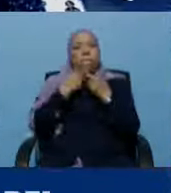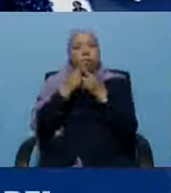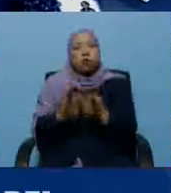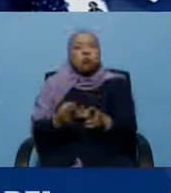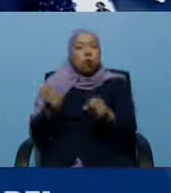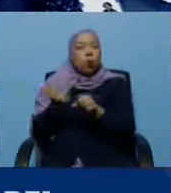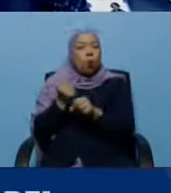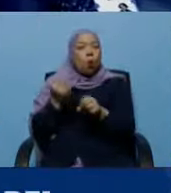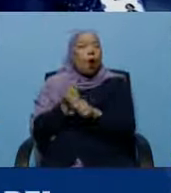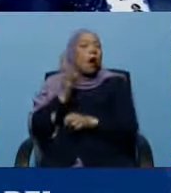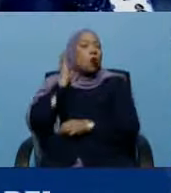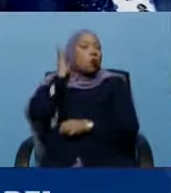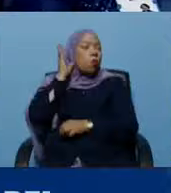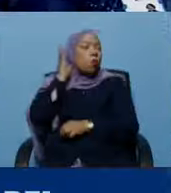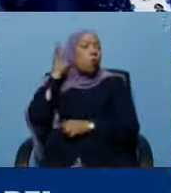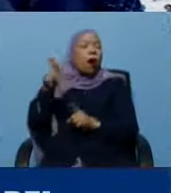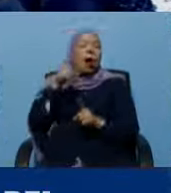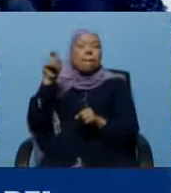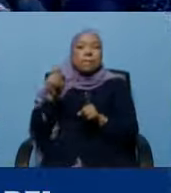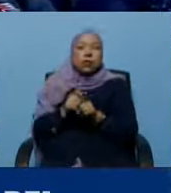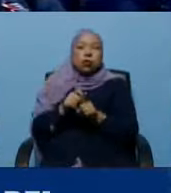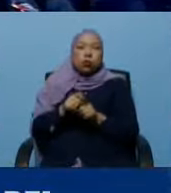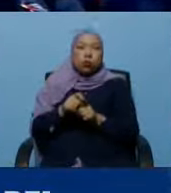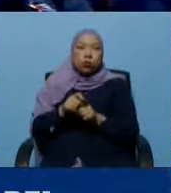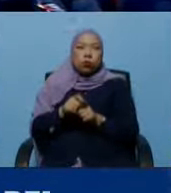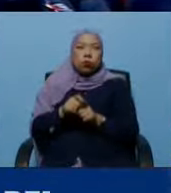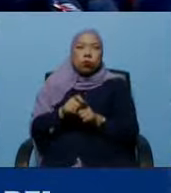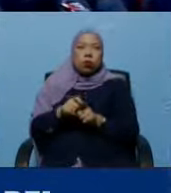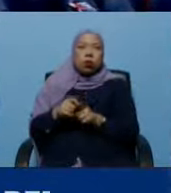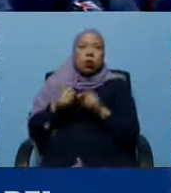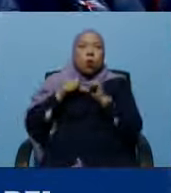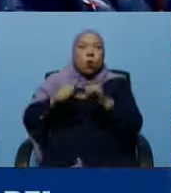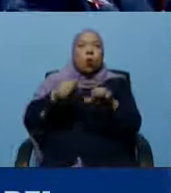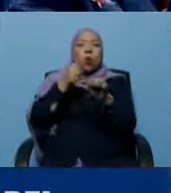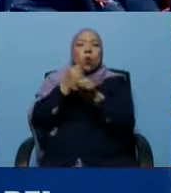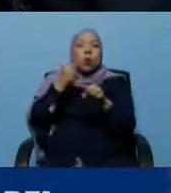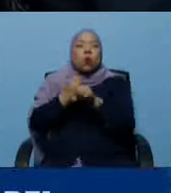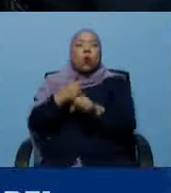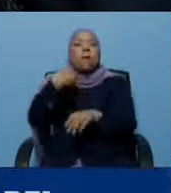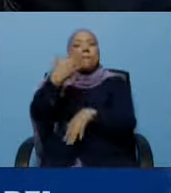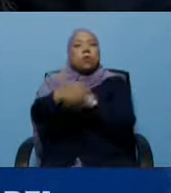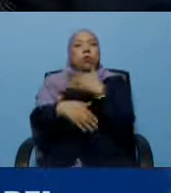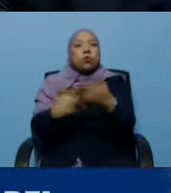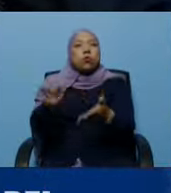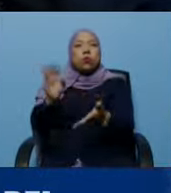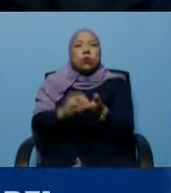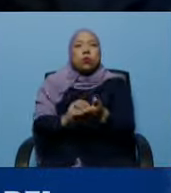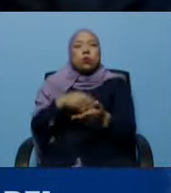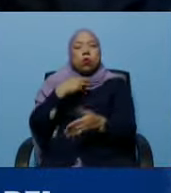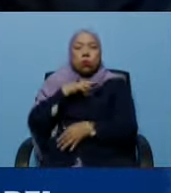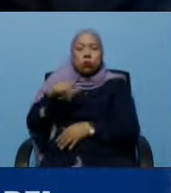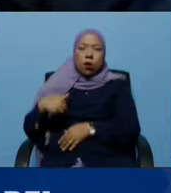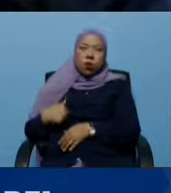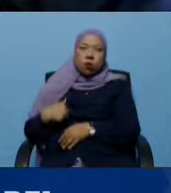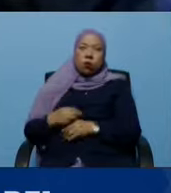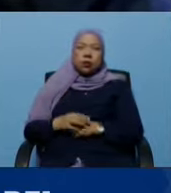esa conciencia, ese espíritu guerrero, para que sigamos paso a paso recuperando lo que es nuestro.